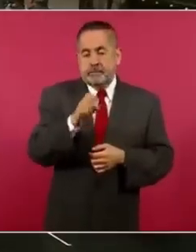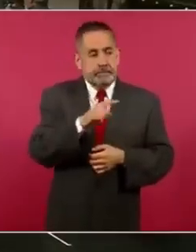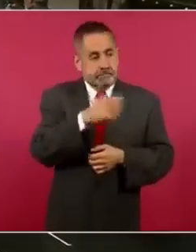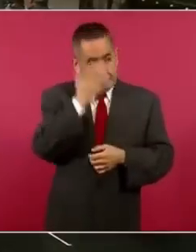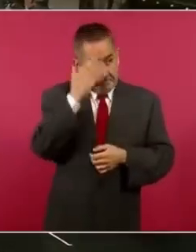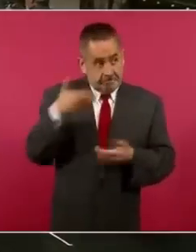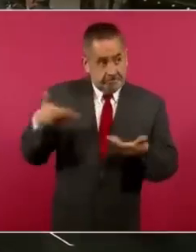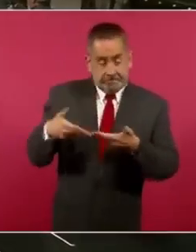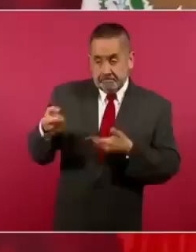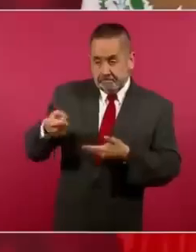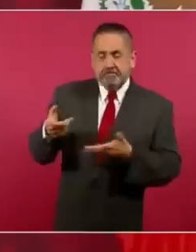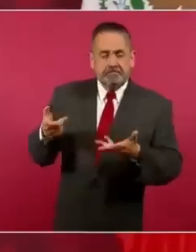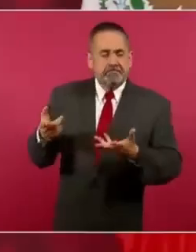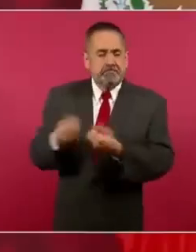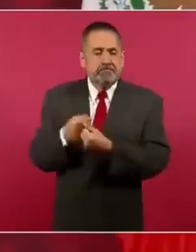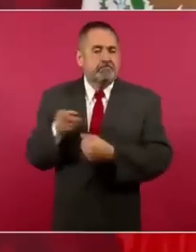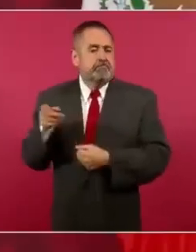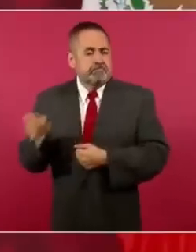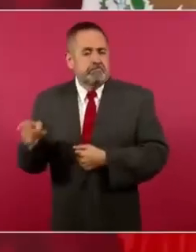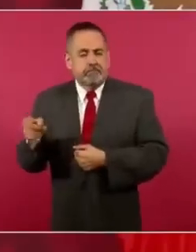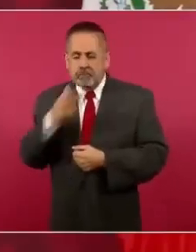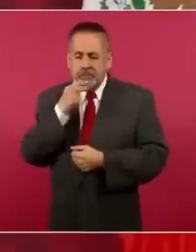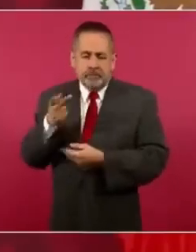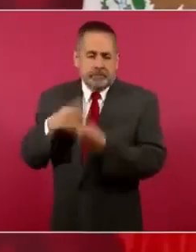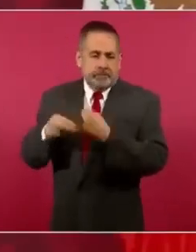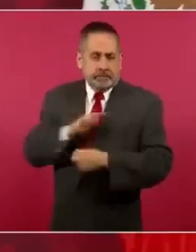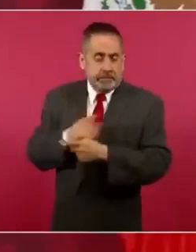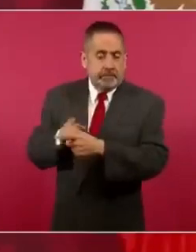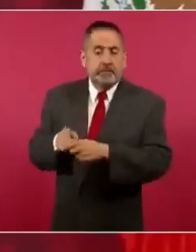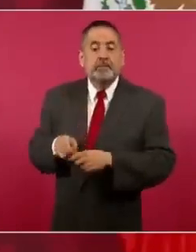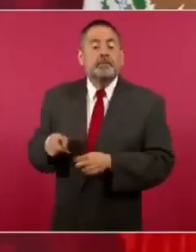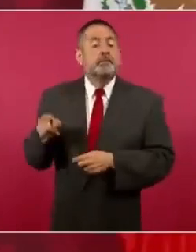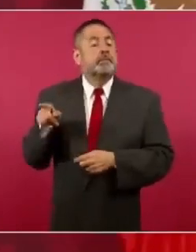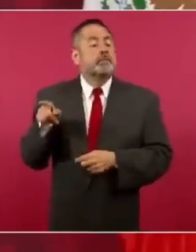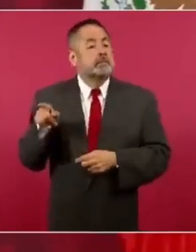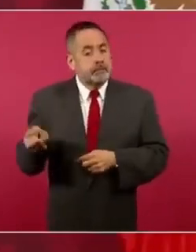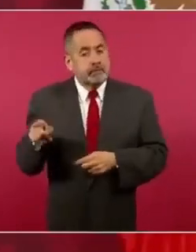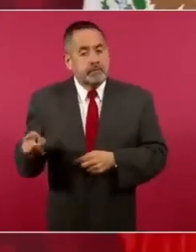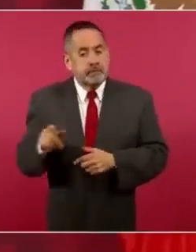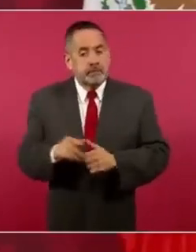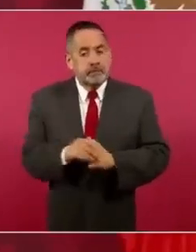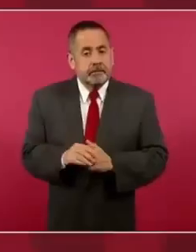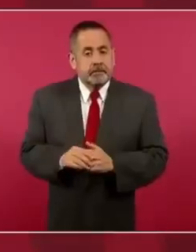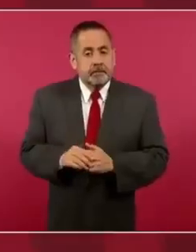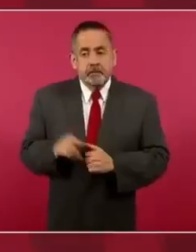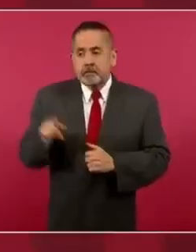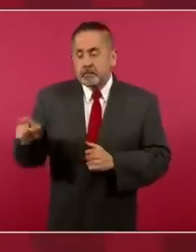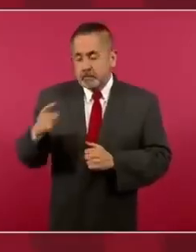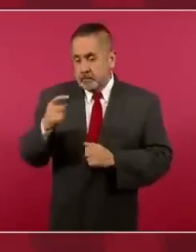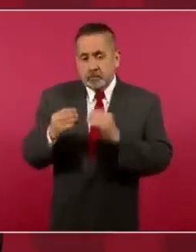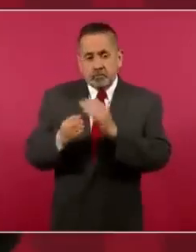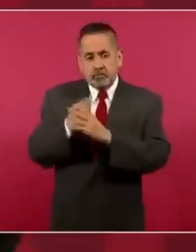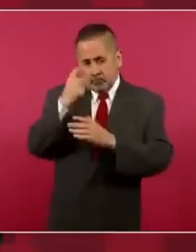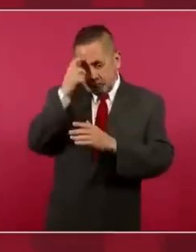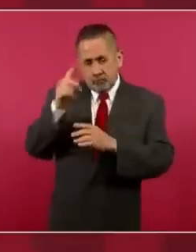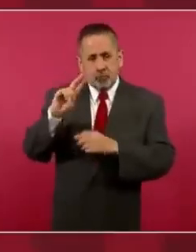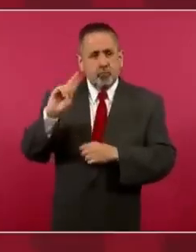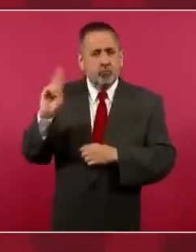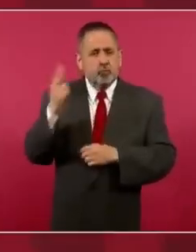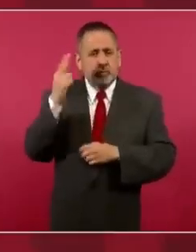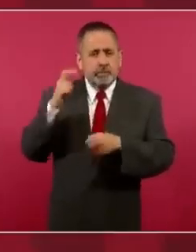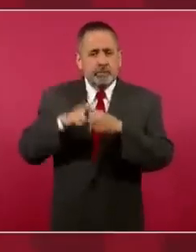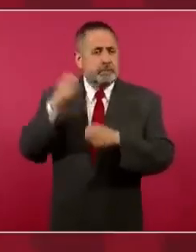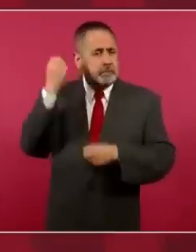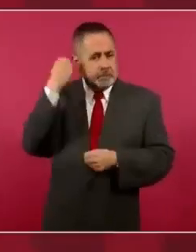conocí, a Seara, y luego se fue a crear un sistema de universidades a